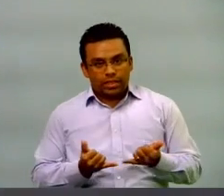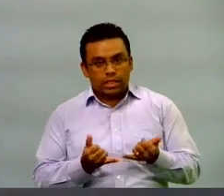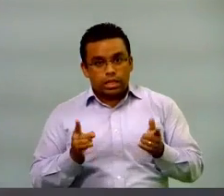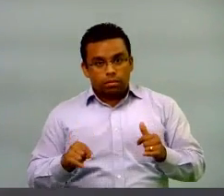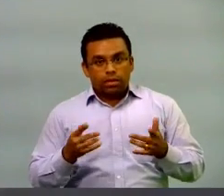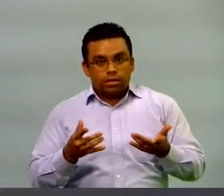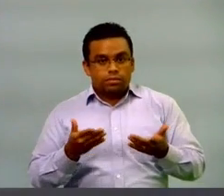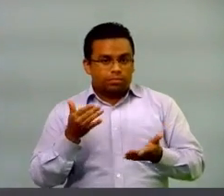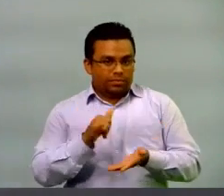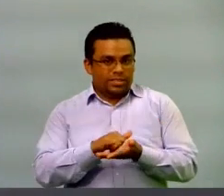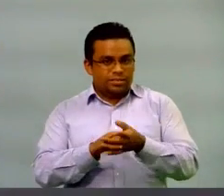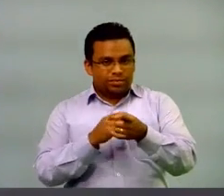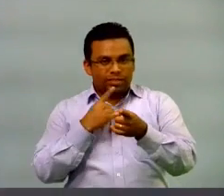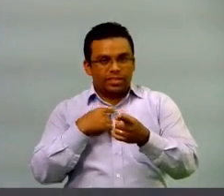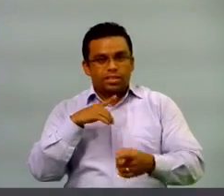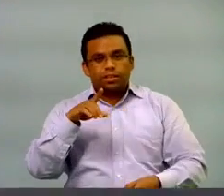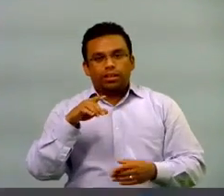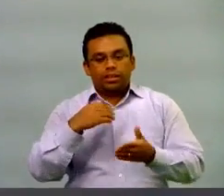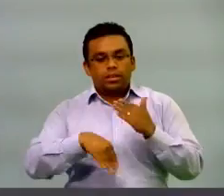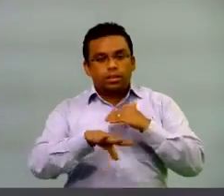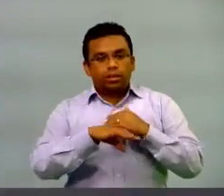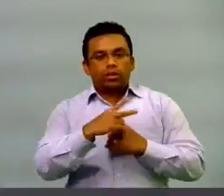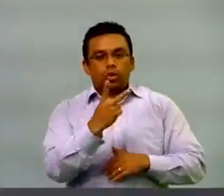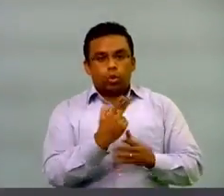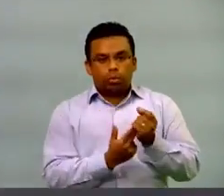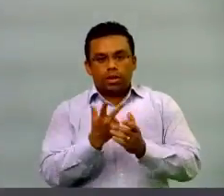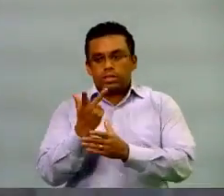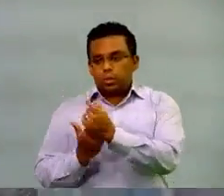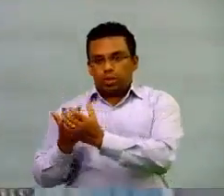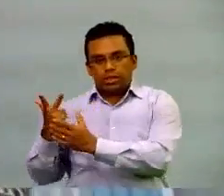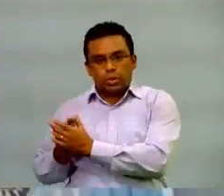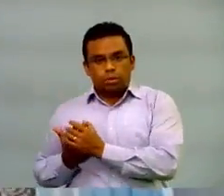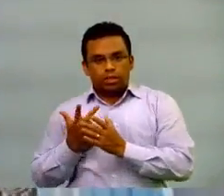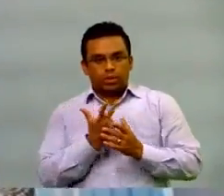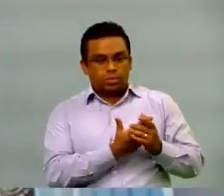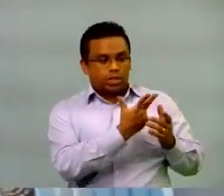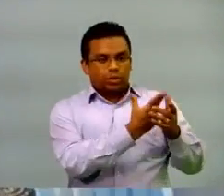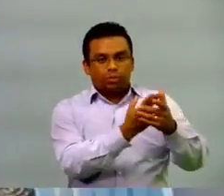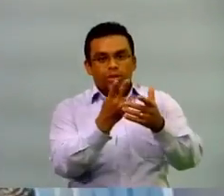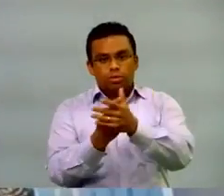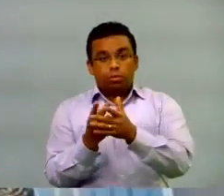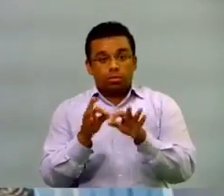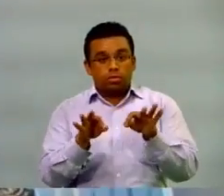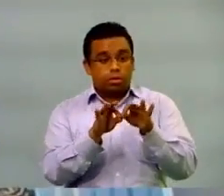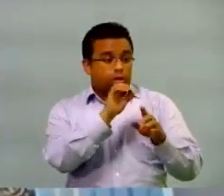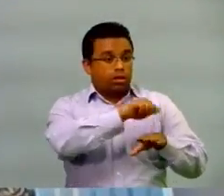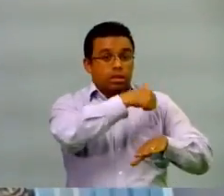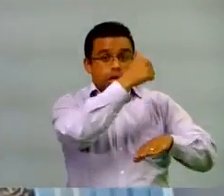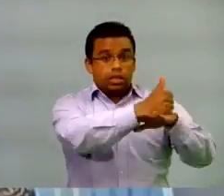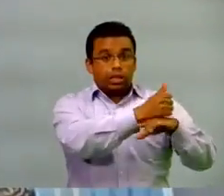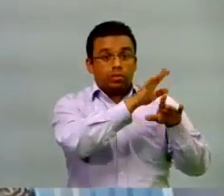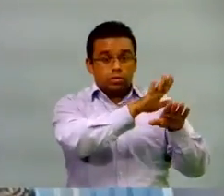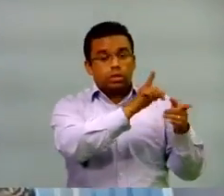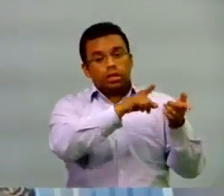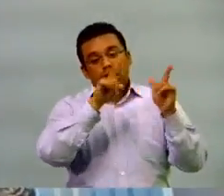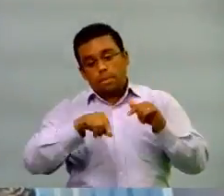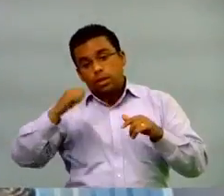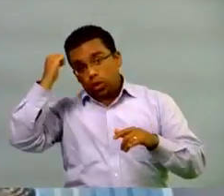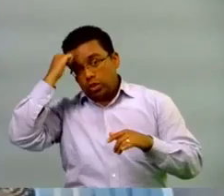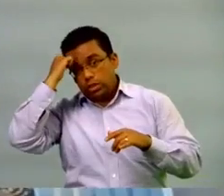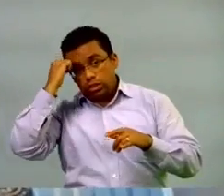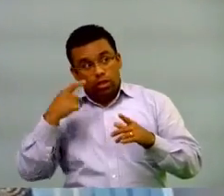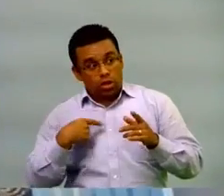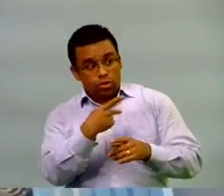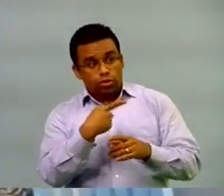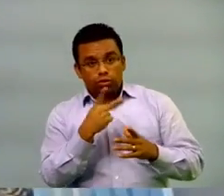las duplas que tú mencionas entre los directivos, que tienen un rol muy importante dentro de los establecimientos educativos, y los docentes, que son los